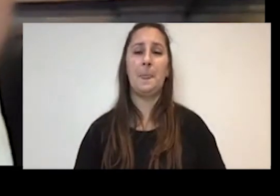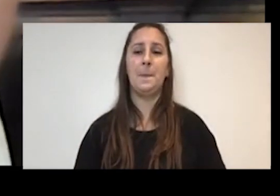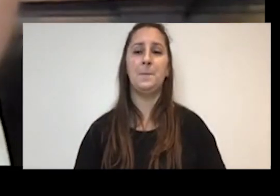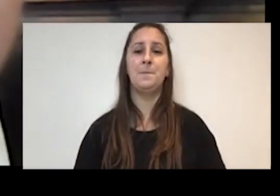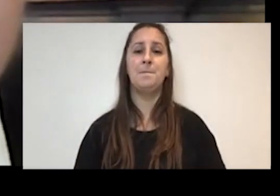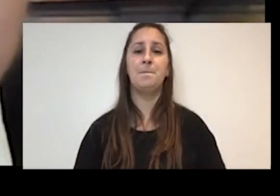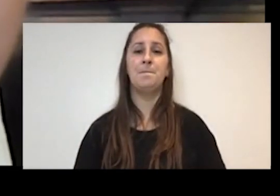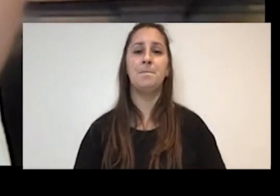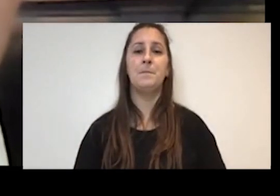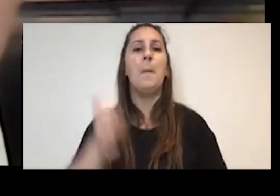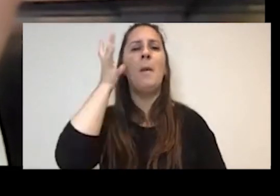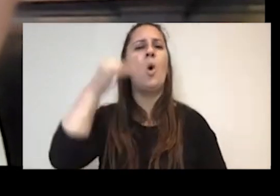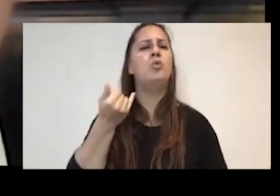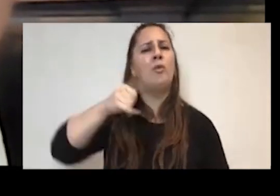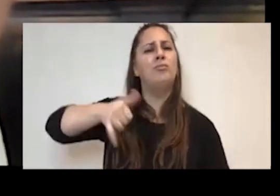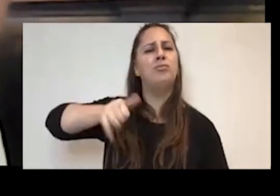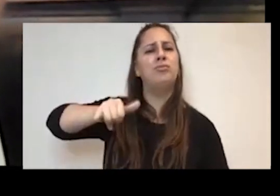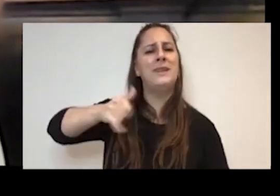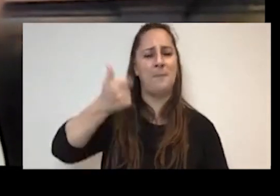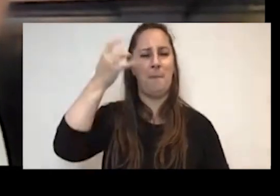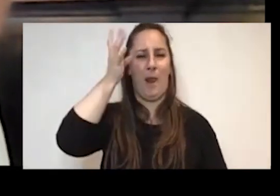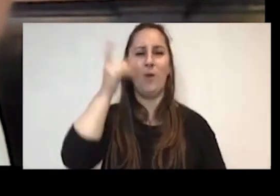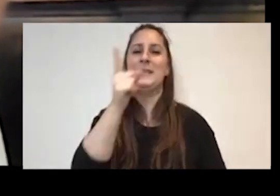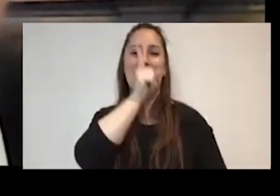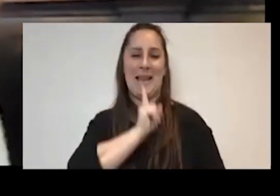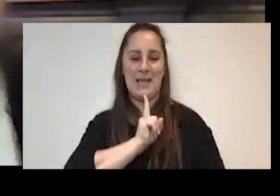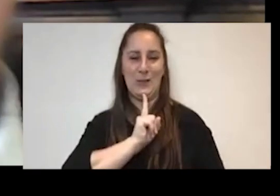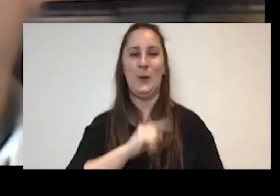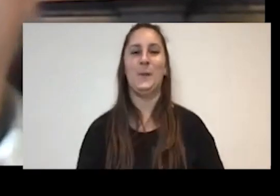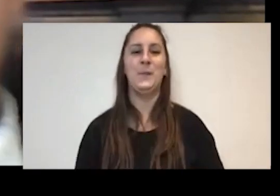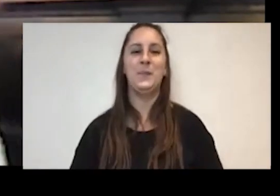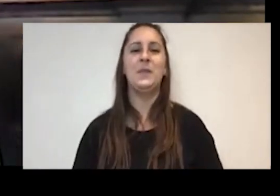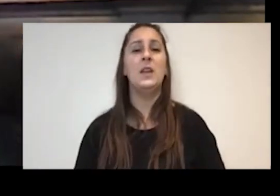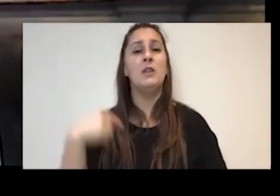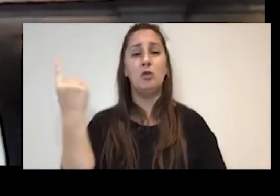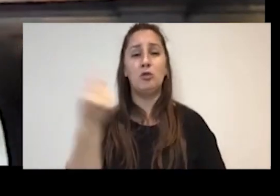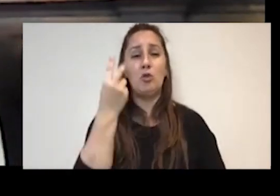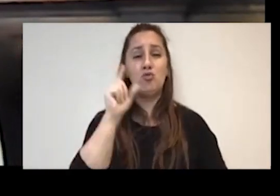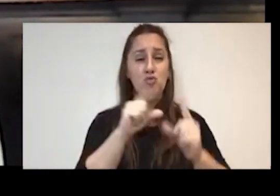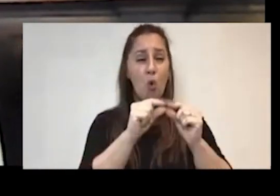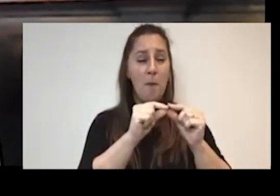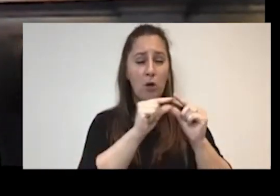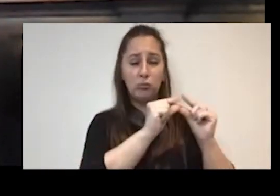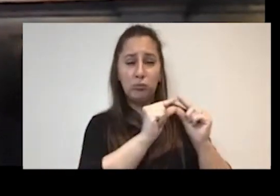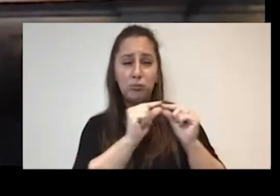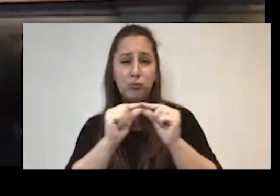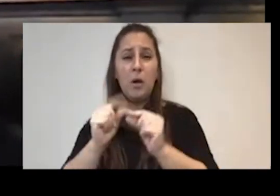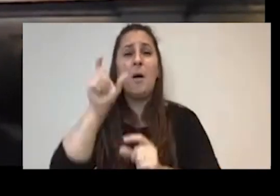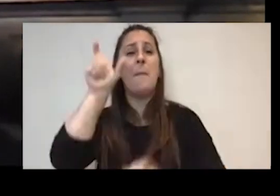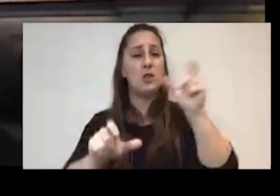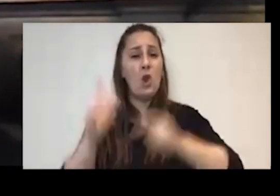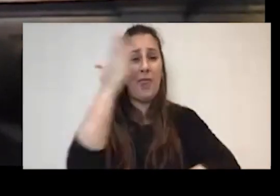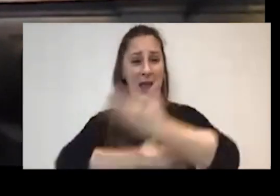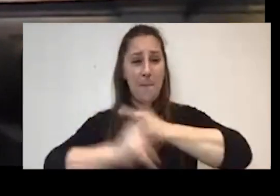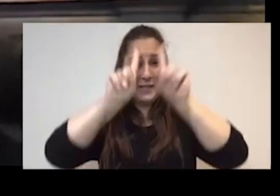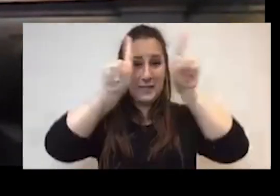si miramos, perdón que me está sonando el teléfono, ahí lo silenciamos. Si miramos los números de personas que hoy tienen